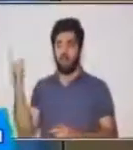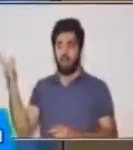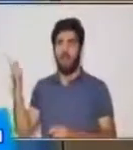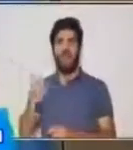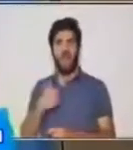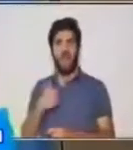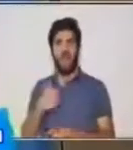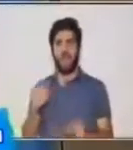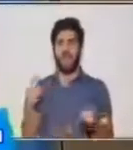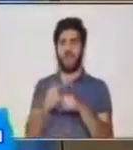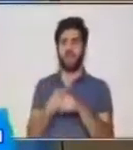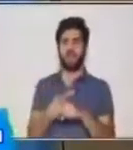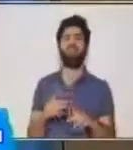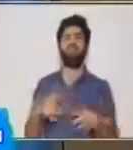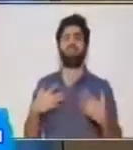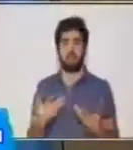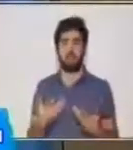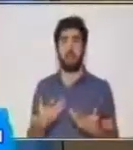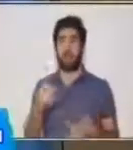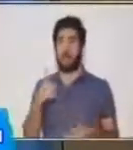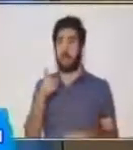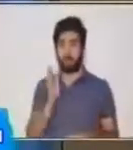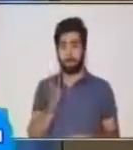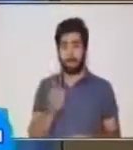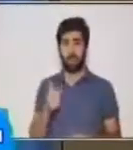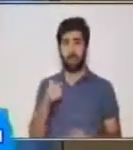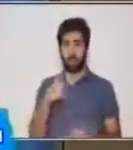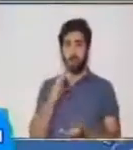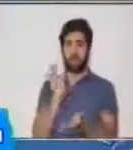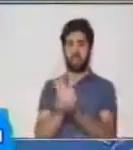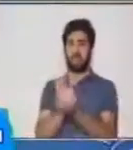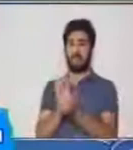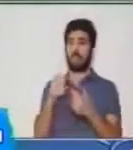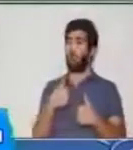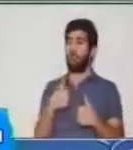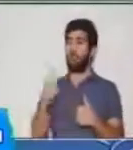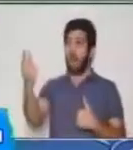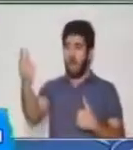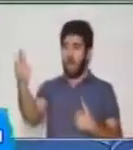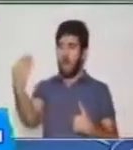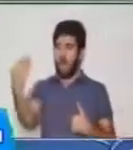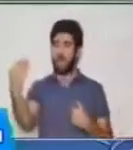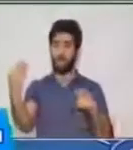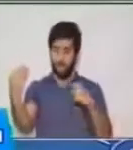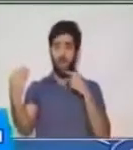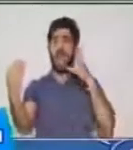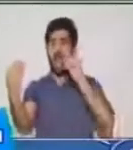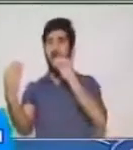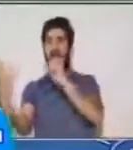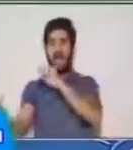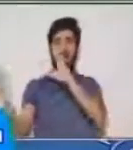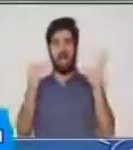este momento? El perro no está esperando su turno, está escuchando y al mismo tiempo está opinando.